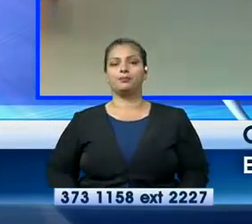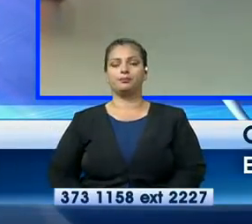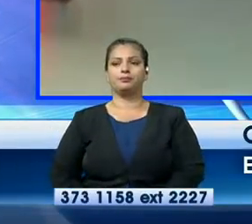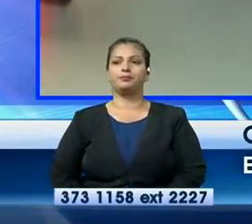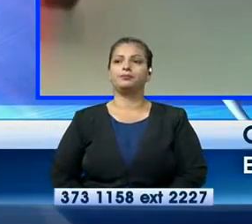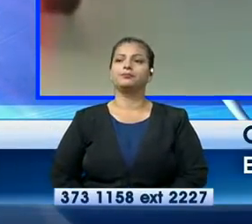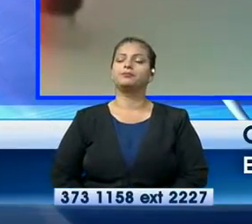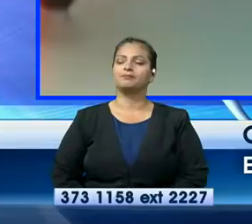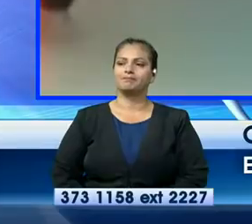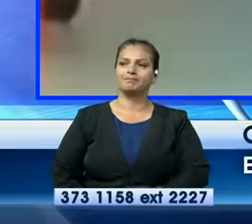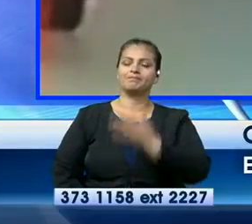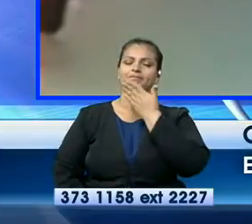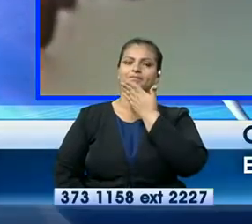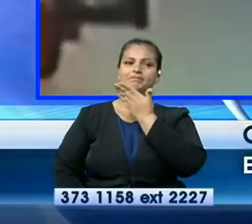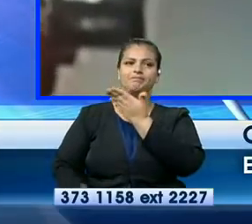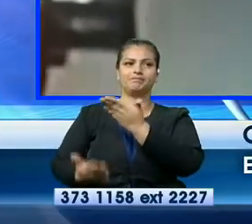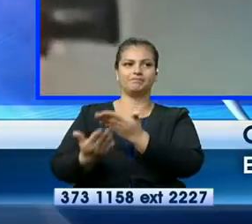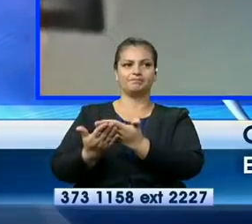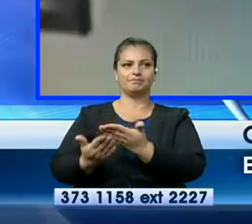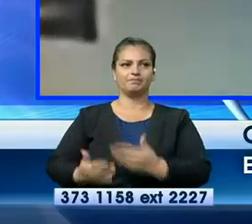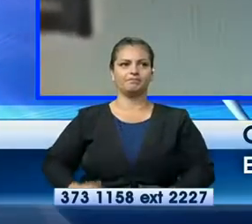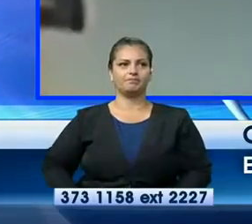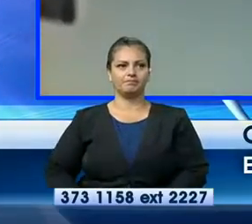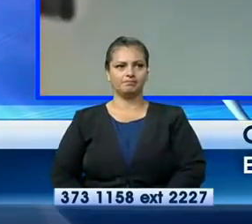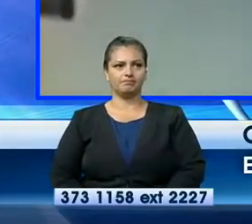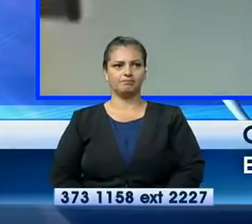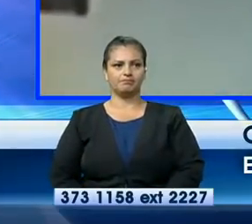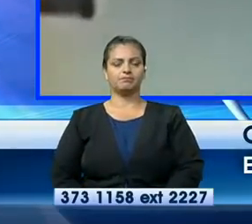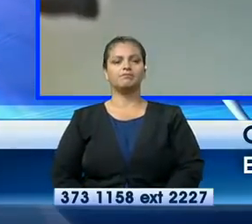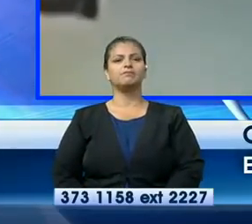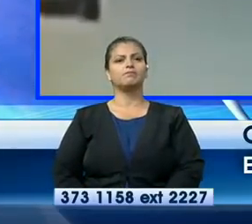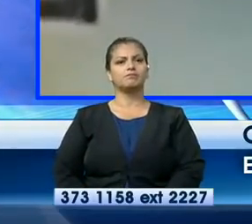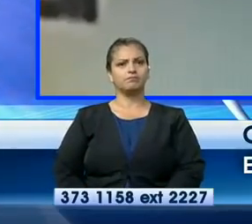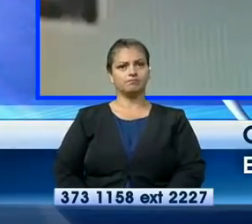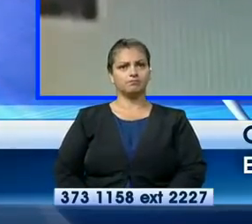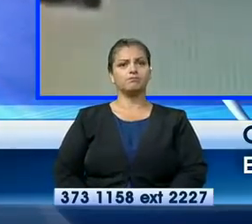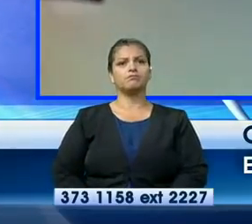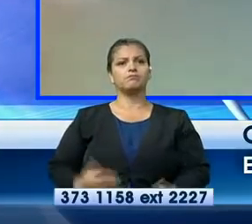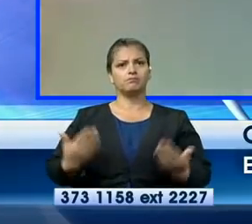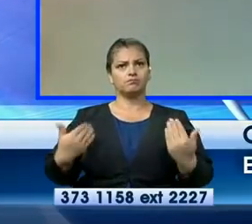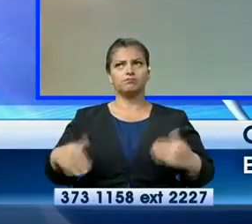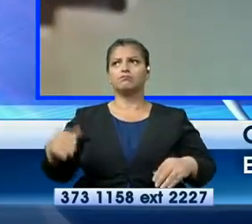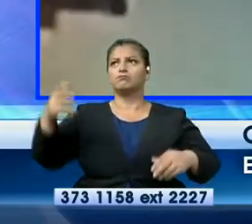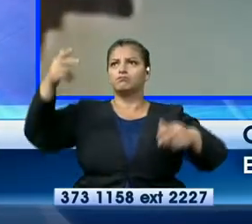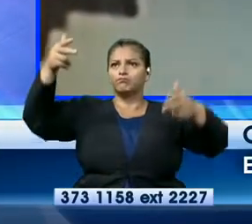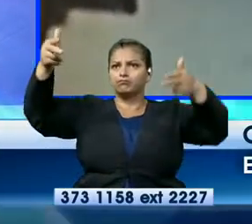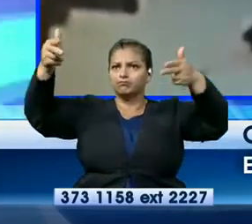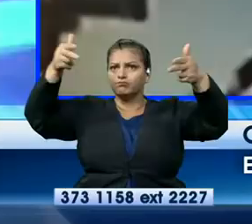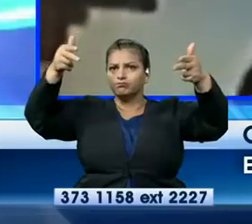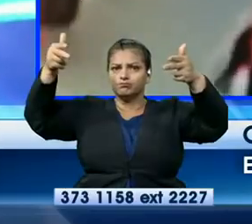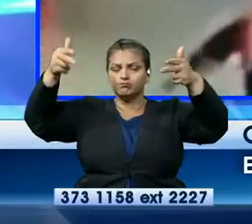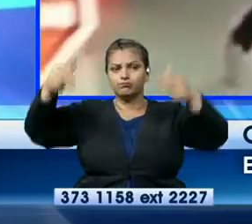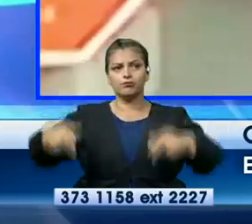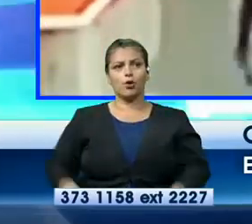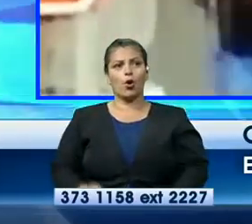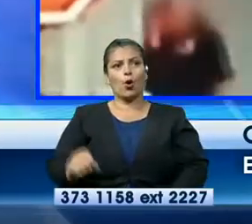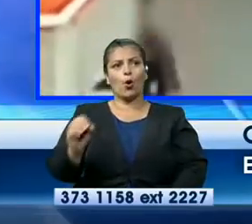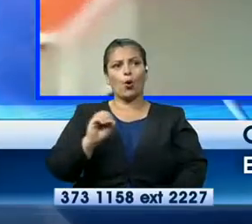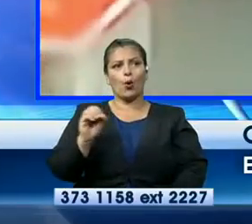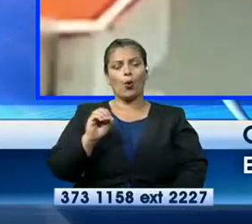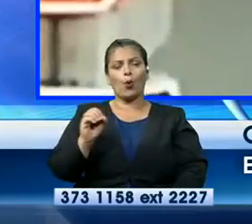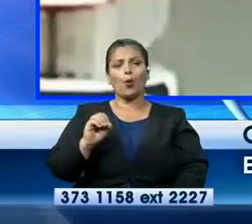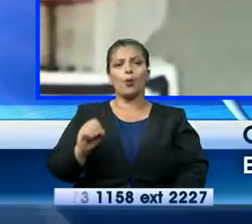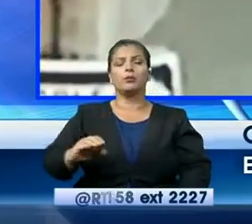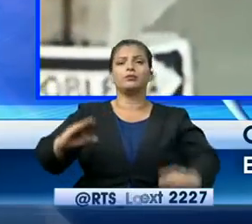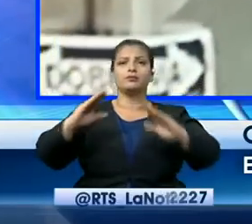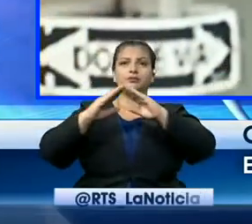la reacción de los habitantes de que también han colocado se han colocado ellos cámaras de vigilancia que le han puesto algunas rejas a las mismas cámaras porque se las